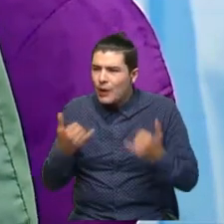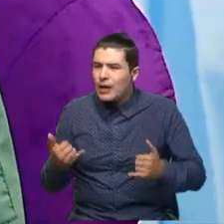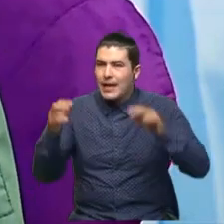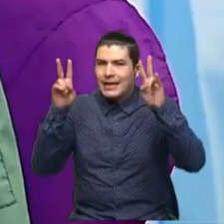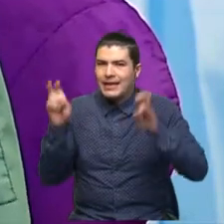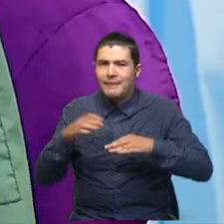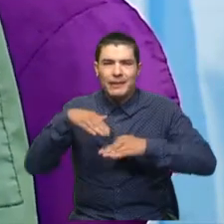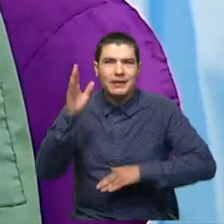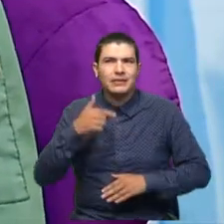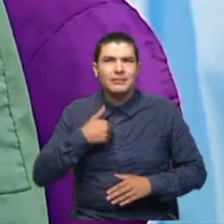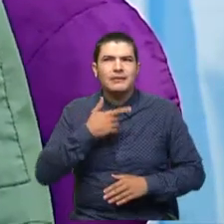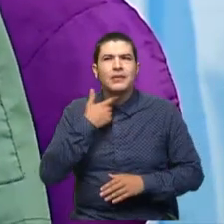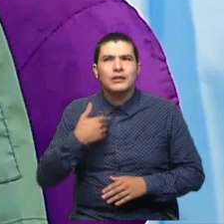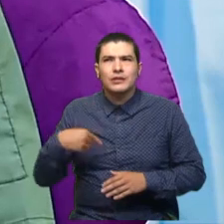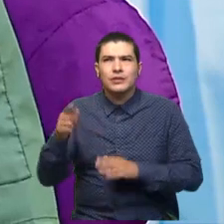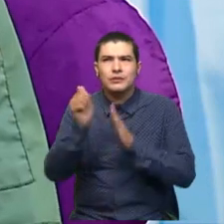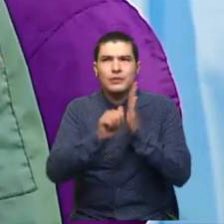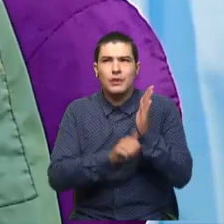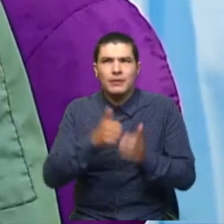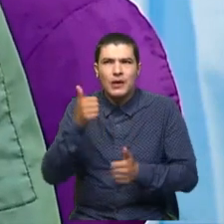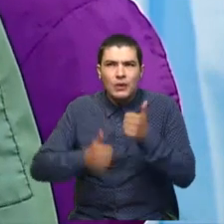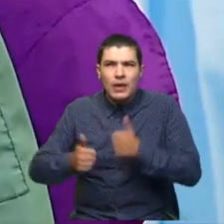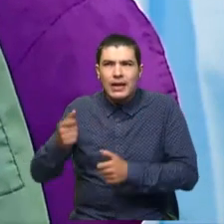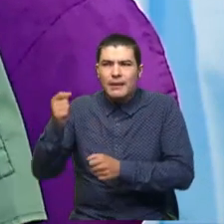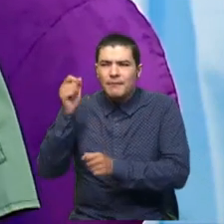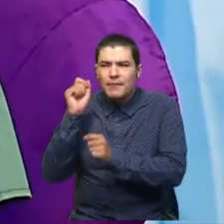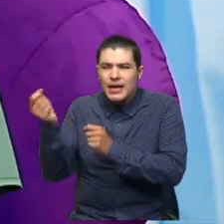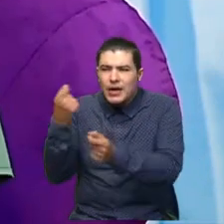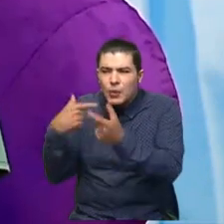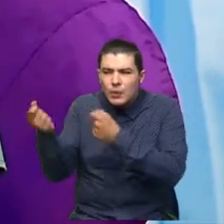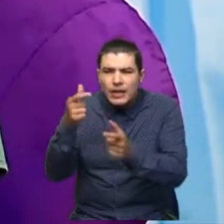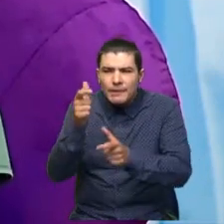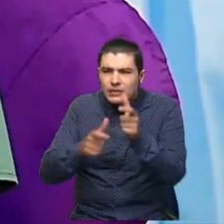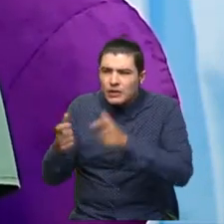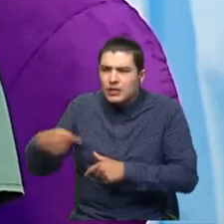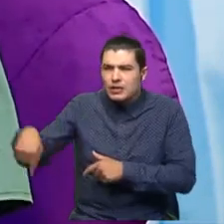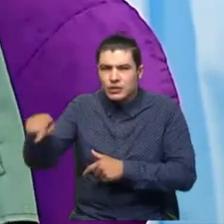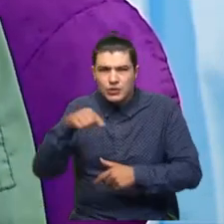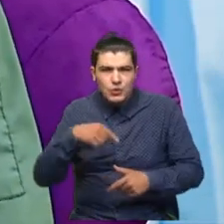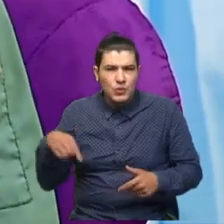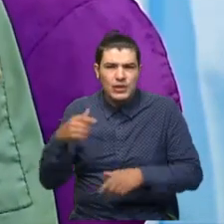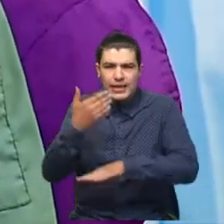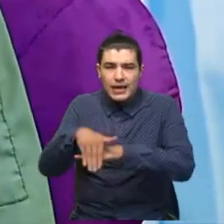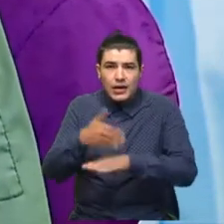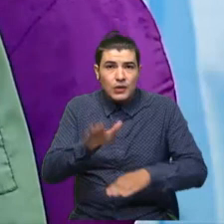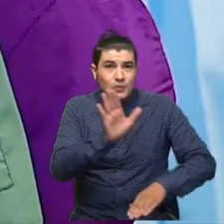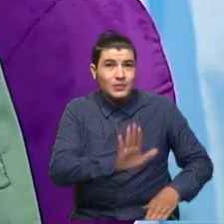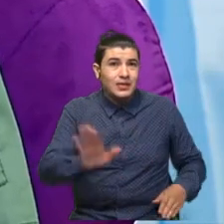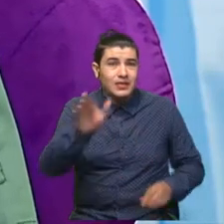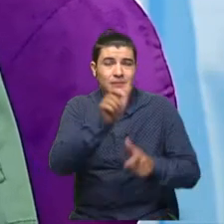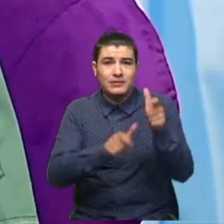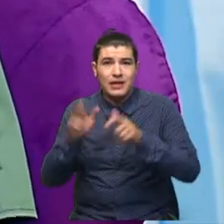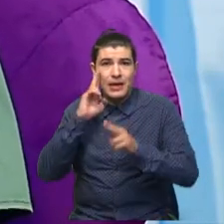nos gusta de nuestro programa y es las preguntas del común. ¿Por qué nos gusta tanto esta parte? Porque ustedes los televidentes tienen